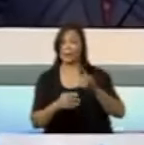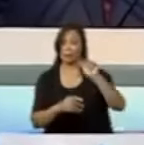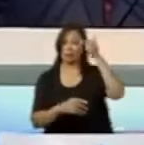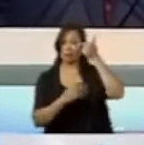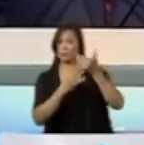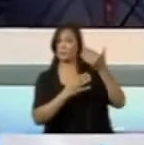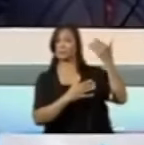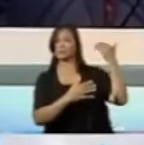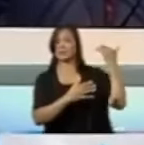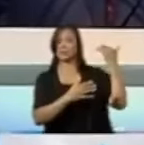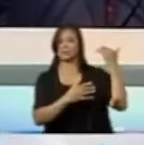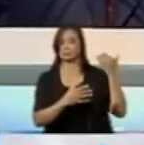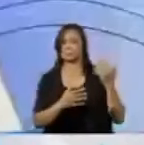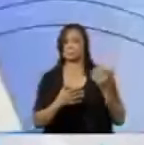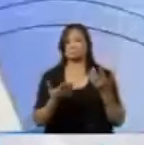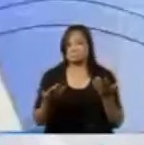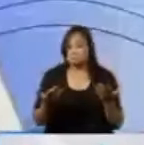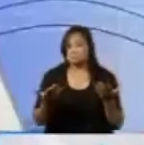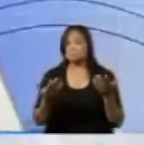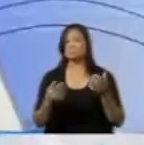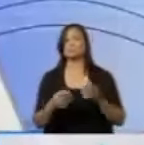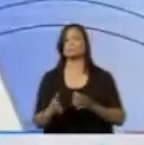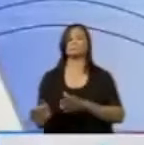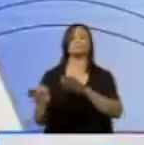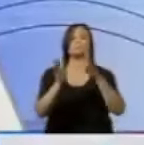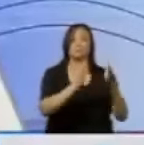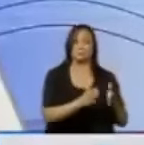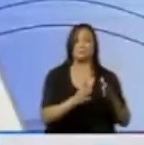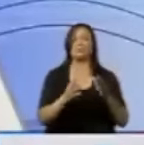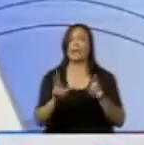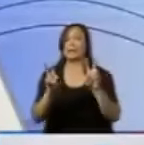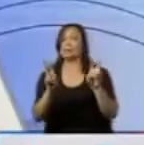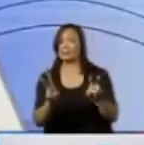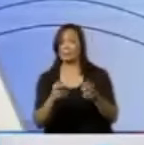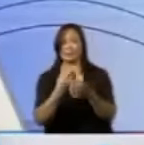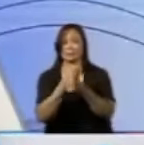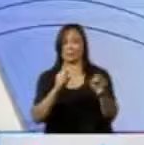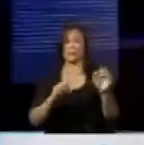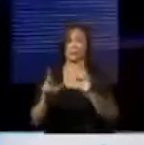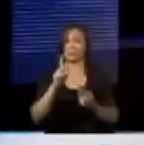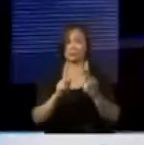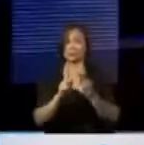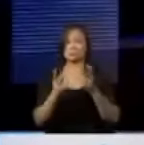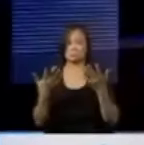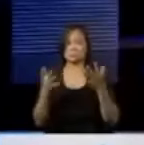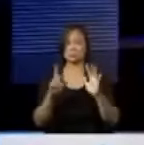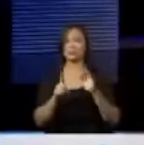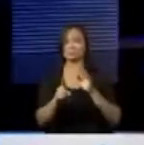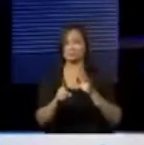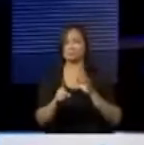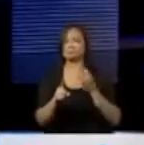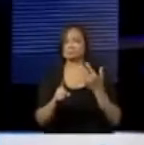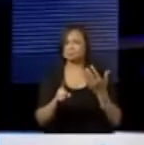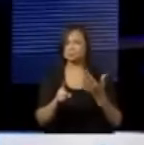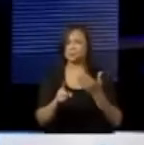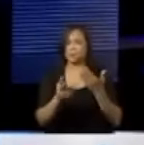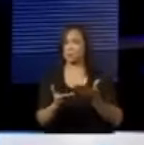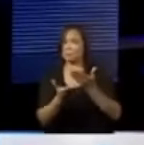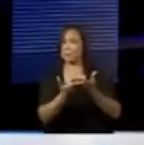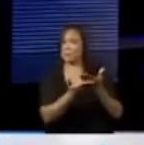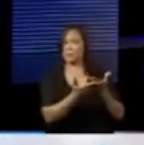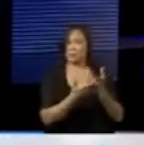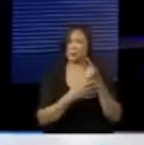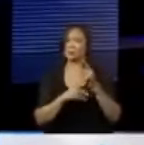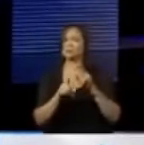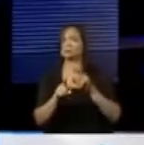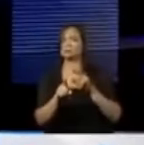pasada. Gracias, candidato. Bien, vamos ahora sí al tema de la seguridad ciudadana que se ha abordado de alguna manera en lo que han planteado